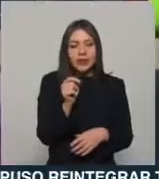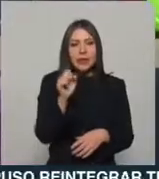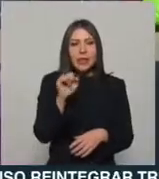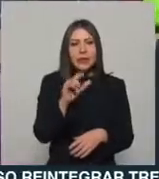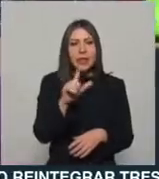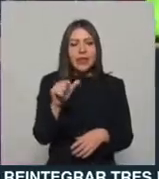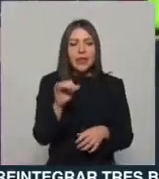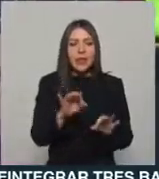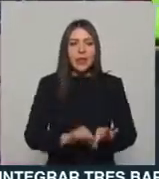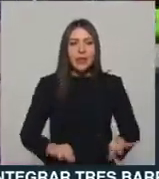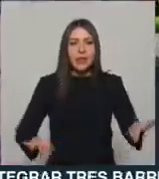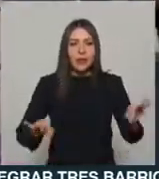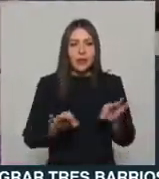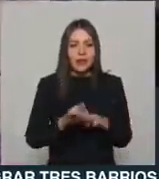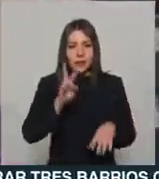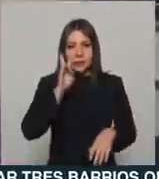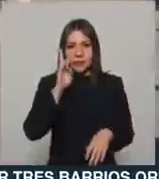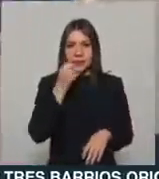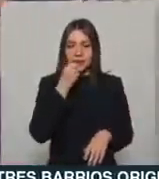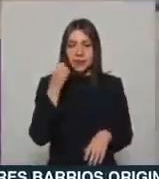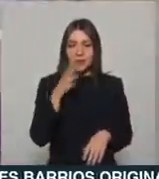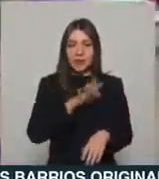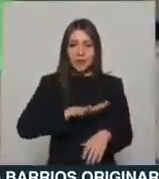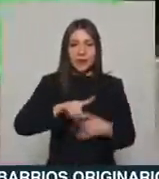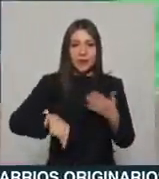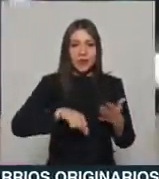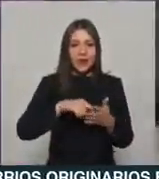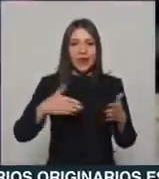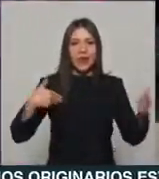y, ¿sabe qué? Muy alegre.